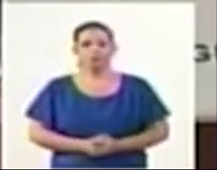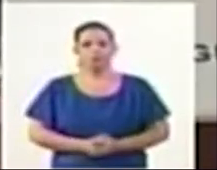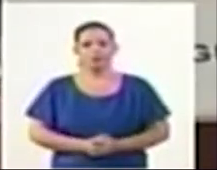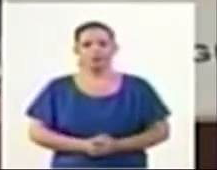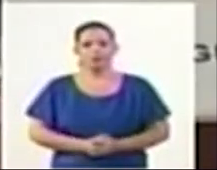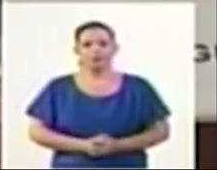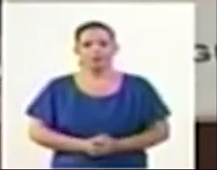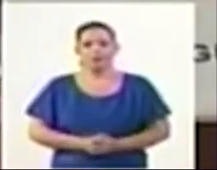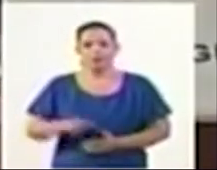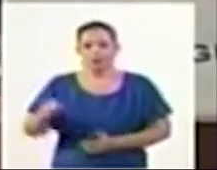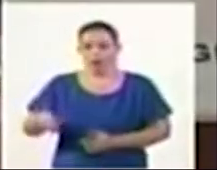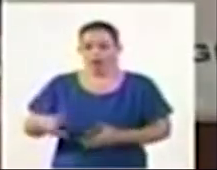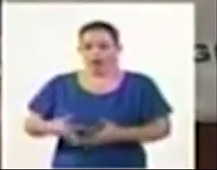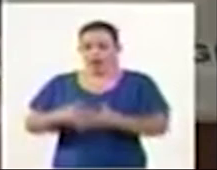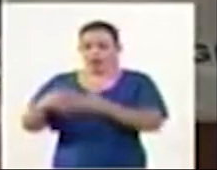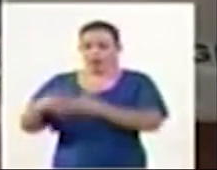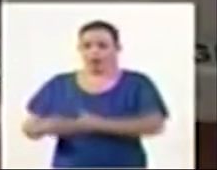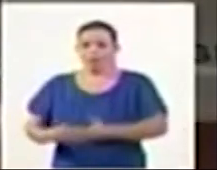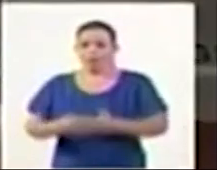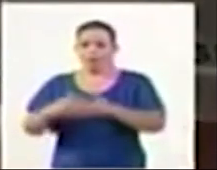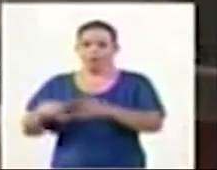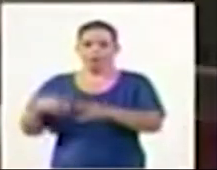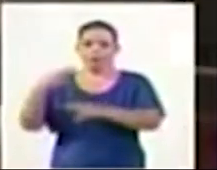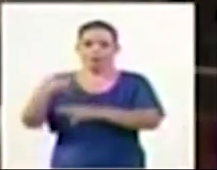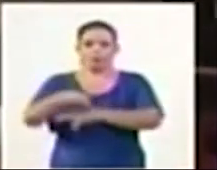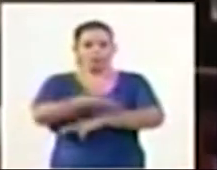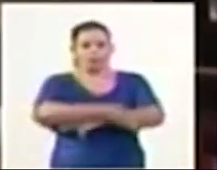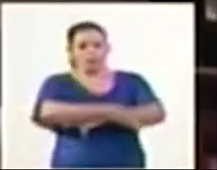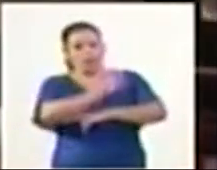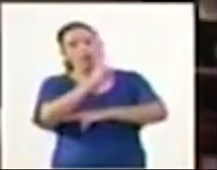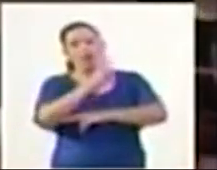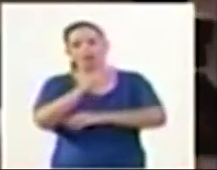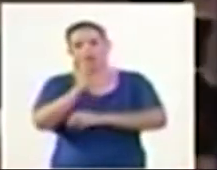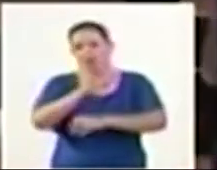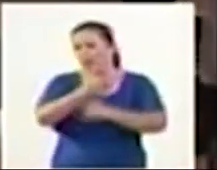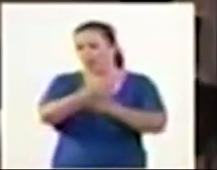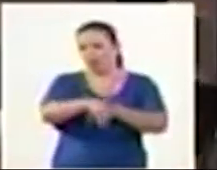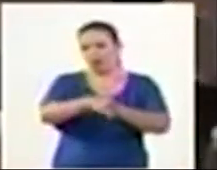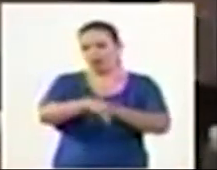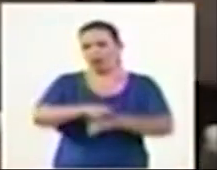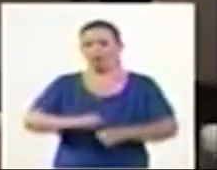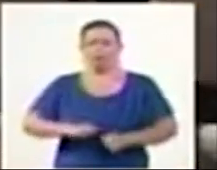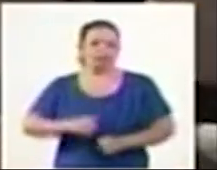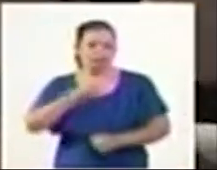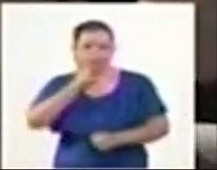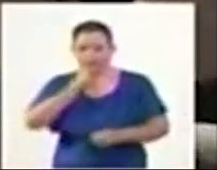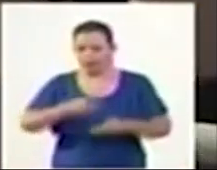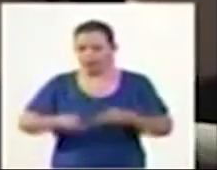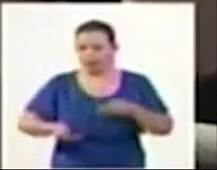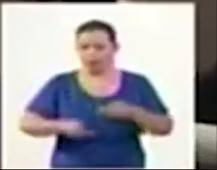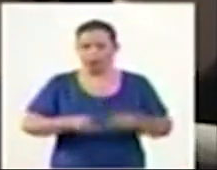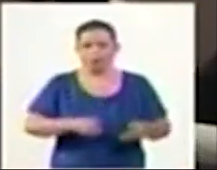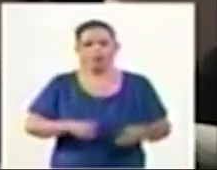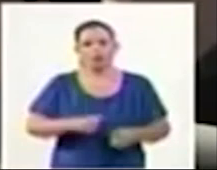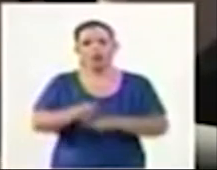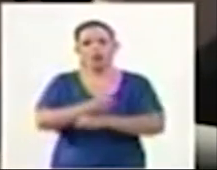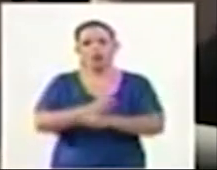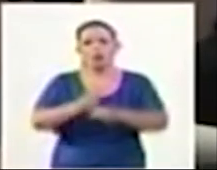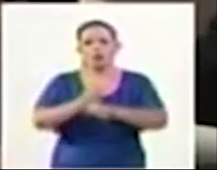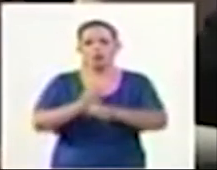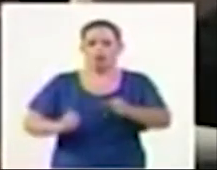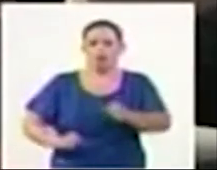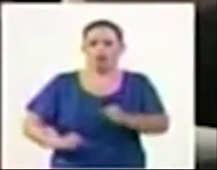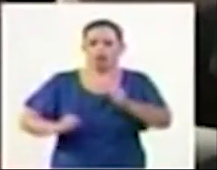asesinado a la vista de todo el mundo, con las armas de la OTAN.